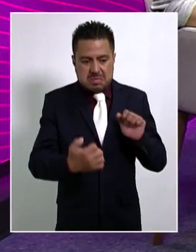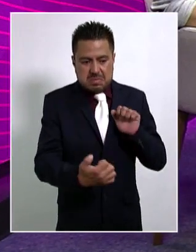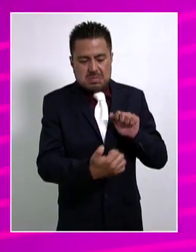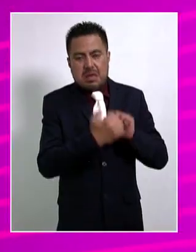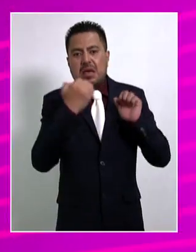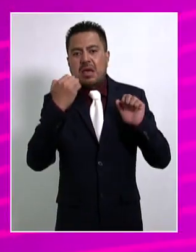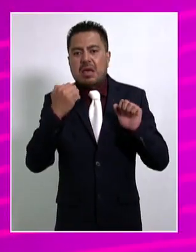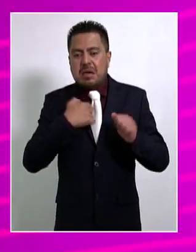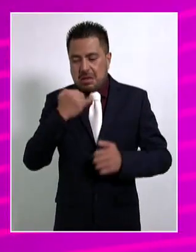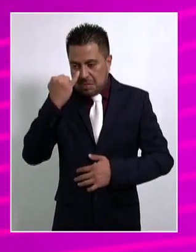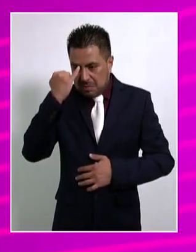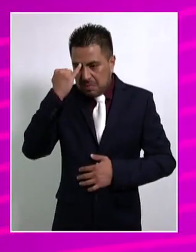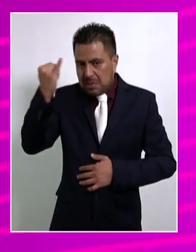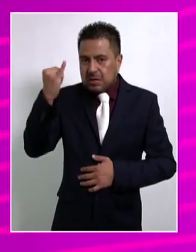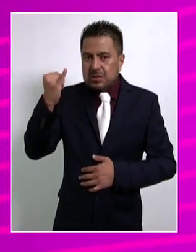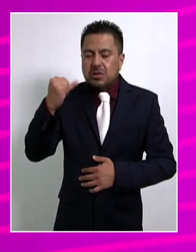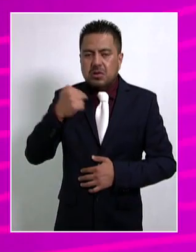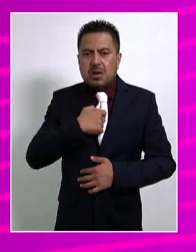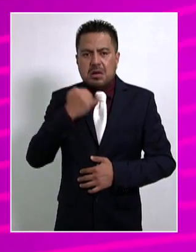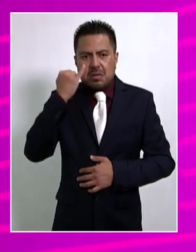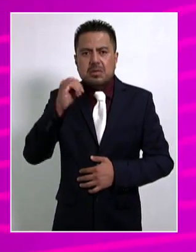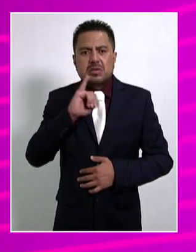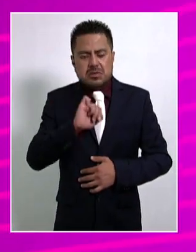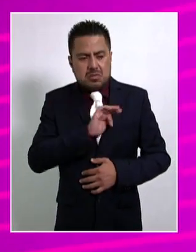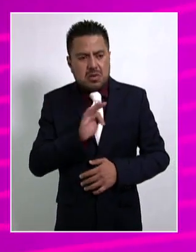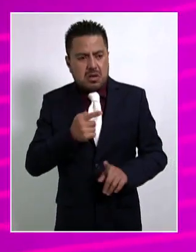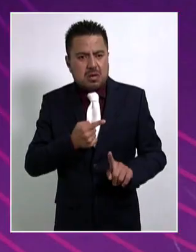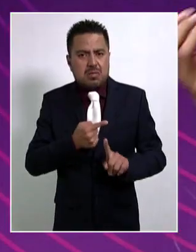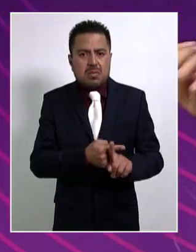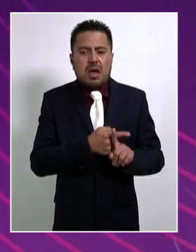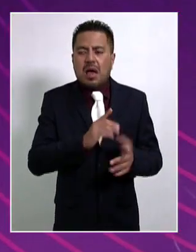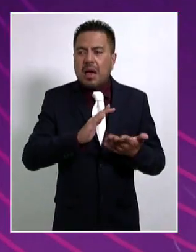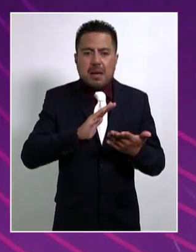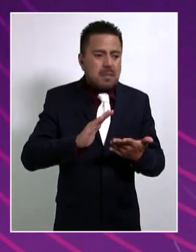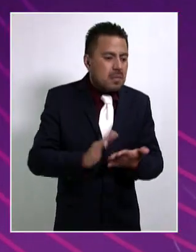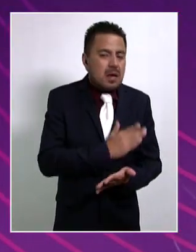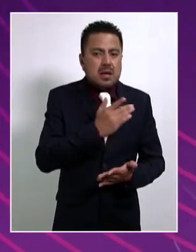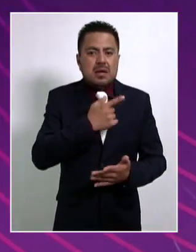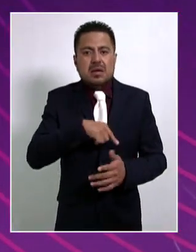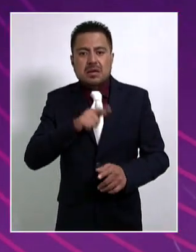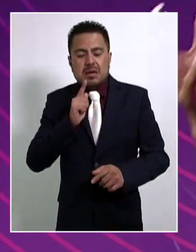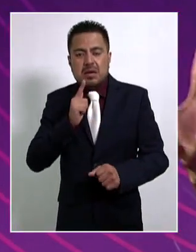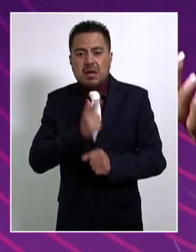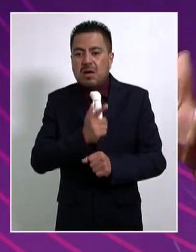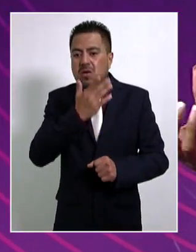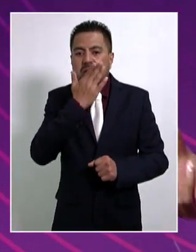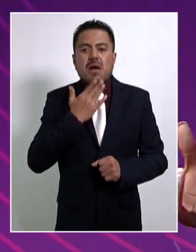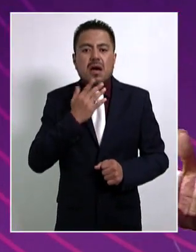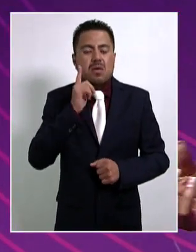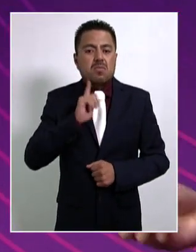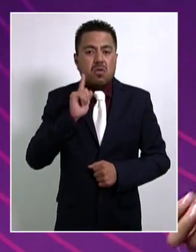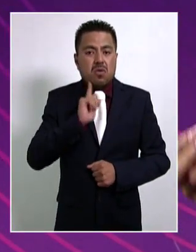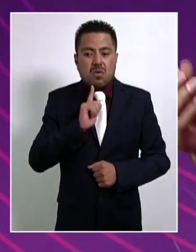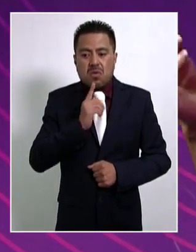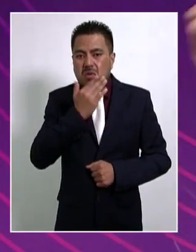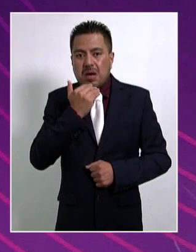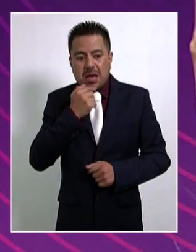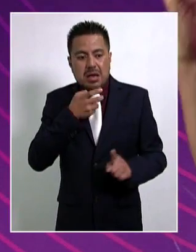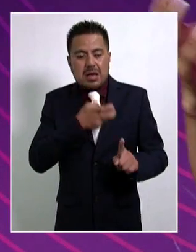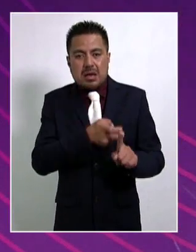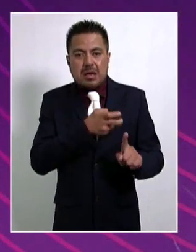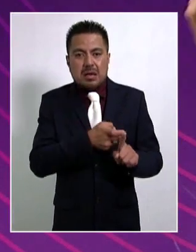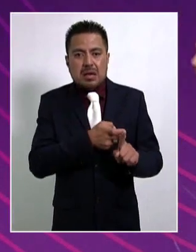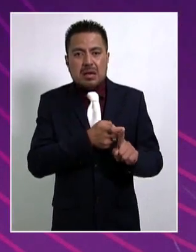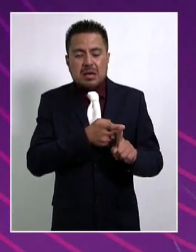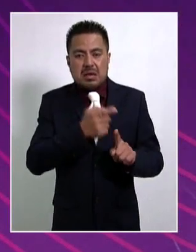engañó. Yo pensé que, a lo mejor yo sí pensaba violarla, pero aparte de que no es una mujer, ¿no? O